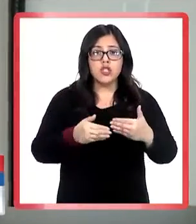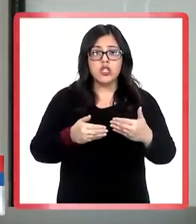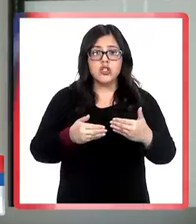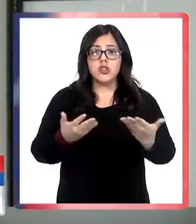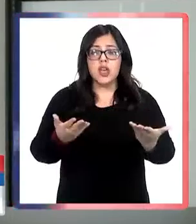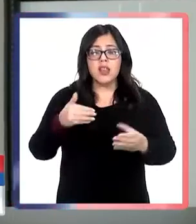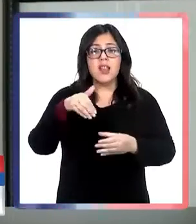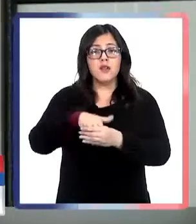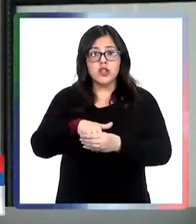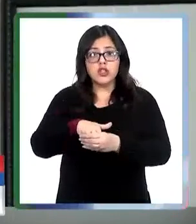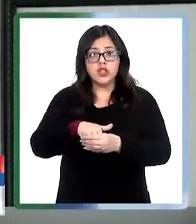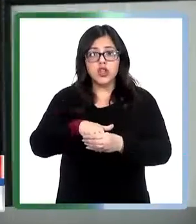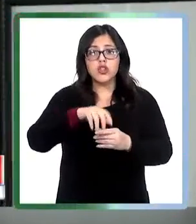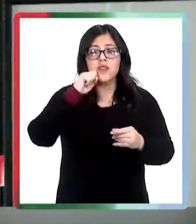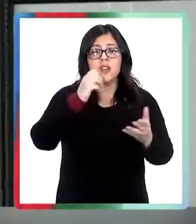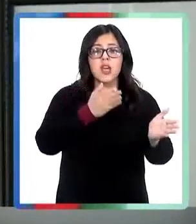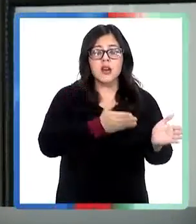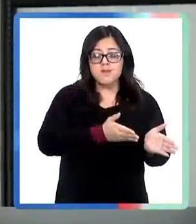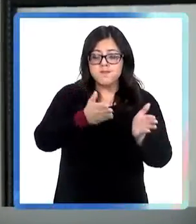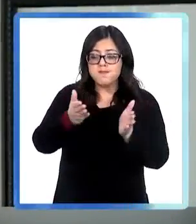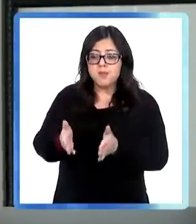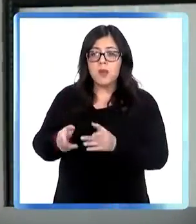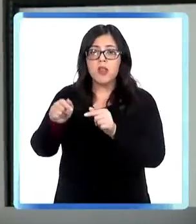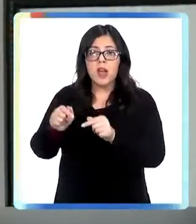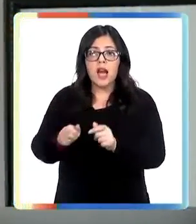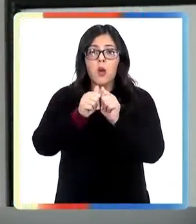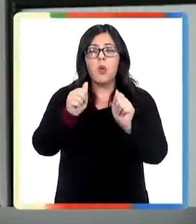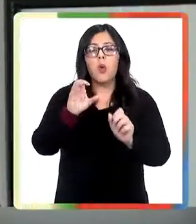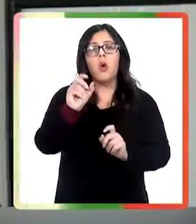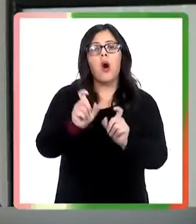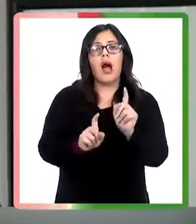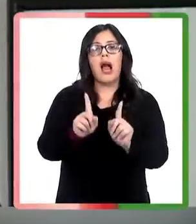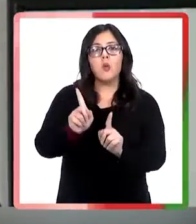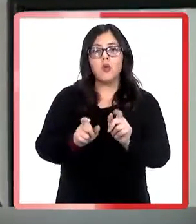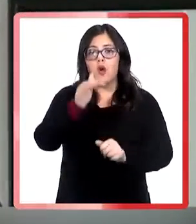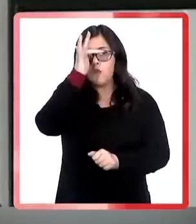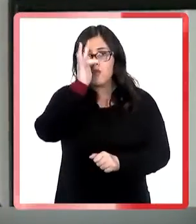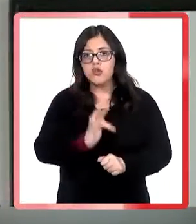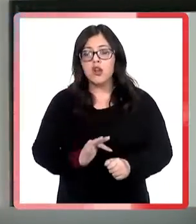proceso respecto del plebiscito, fue traspasada por la autoridad o al